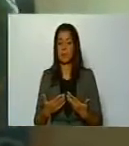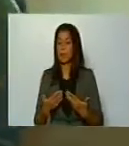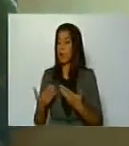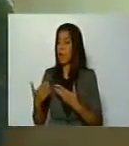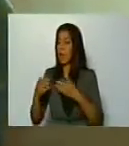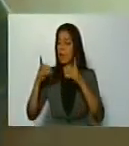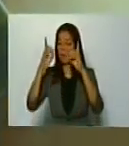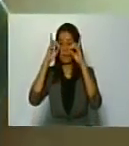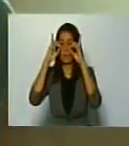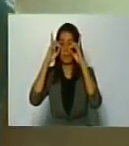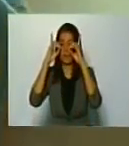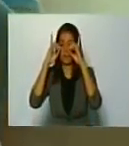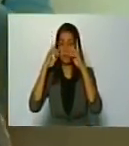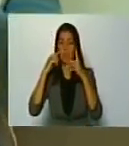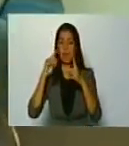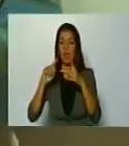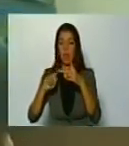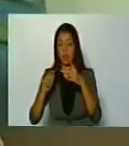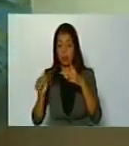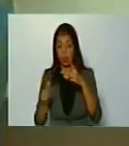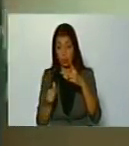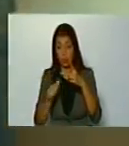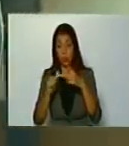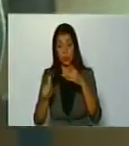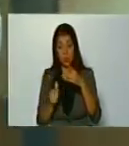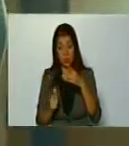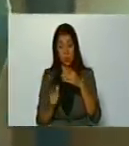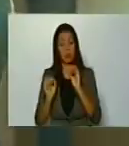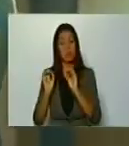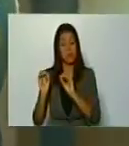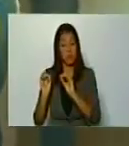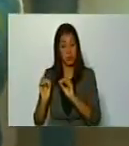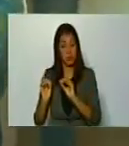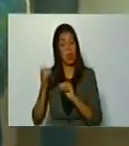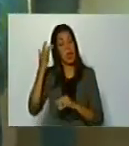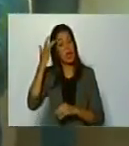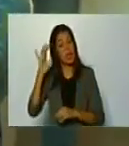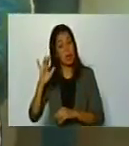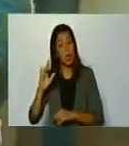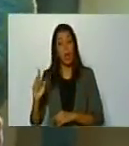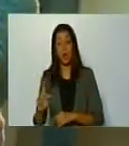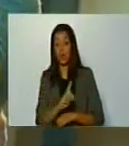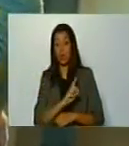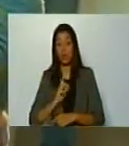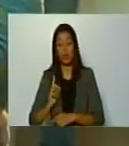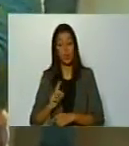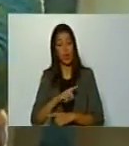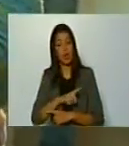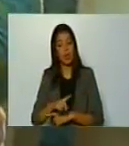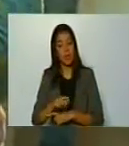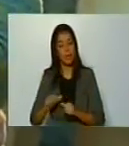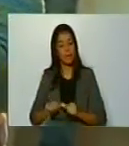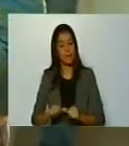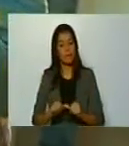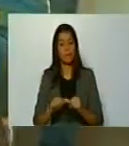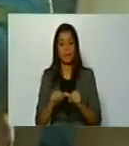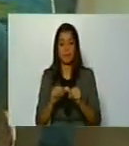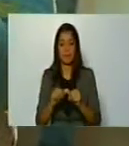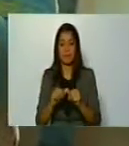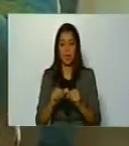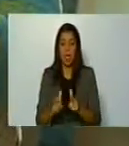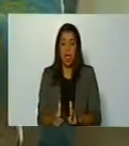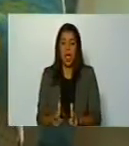presidenta, vicepresidente y compañero, yo creo que nosotros tenemos que continuar,